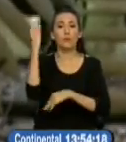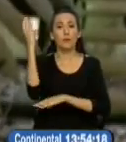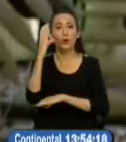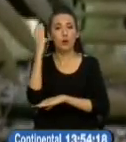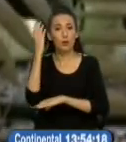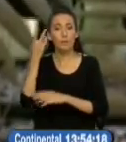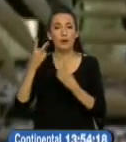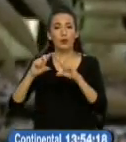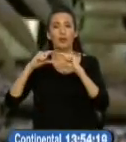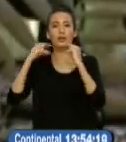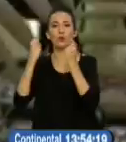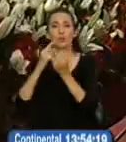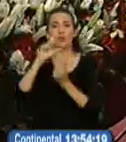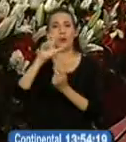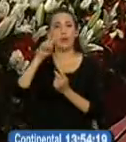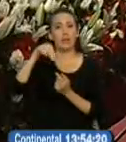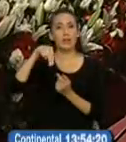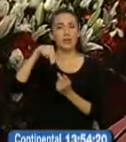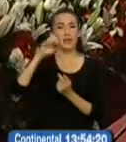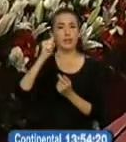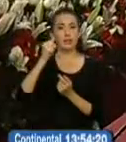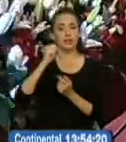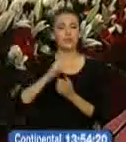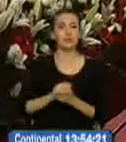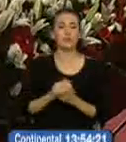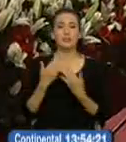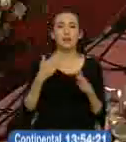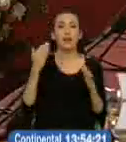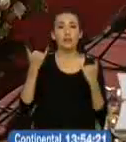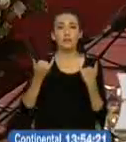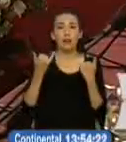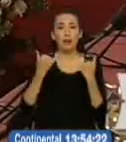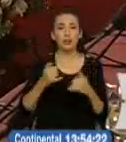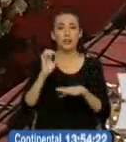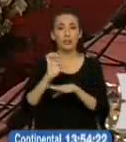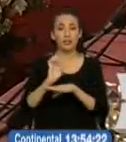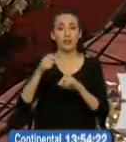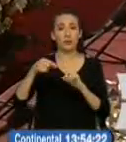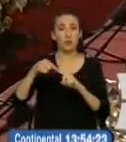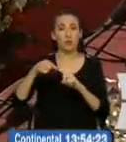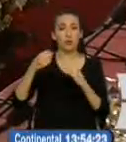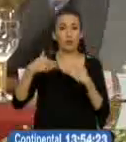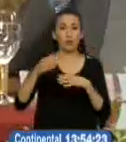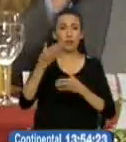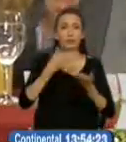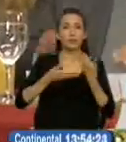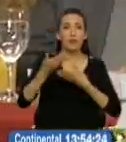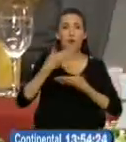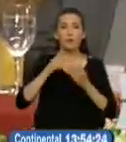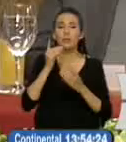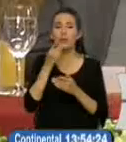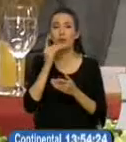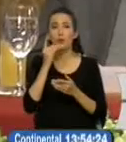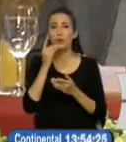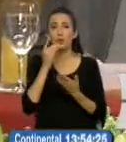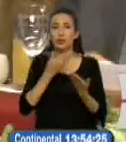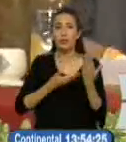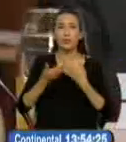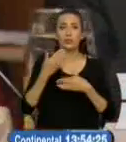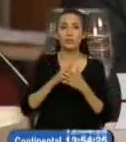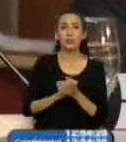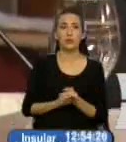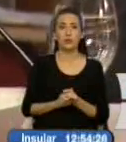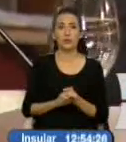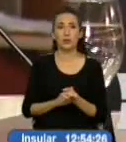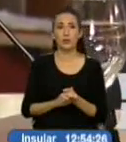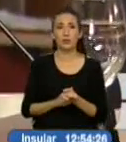culminada la primera etapa del proceso, las delegaciones se encuentran ya en Quito y por ello este martes compartieron un desayuno con el presidente de la República, Rafael Correa.